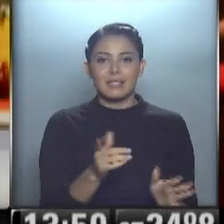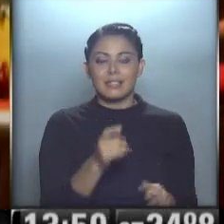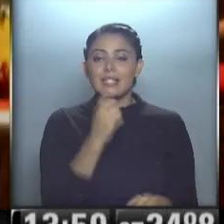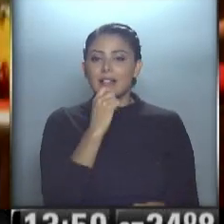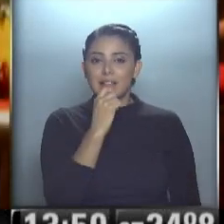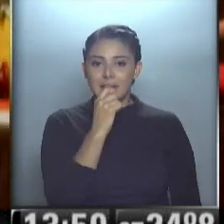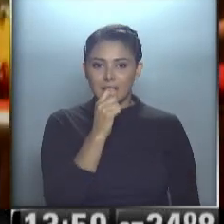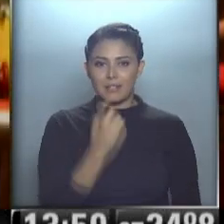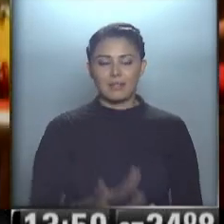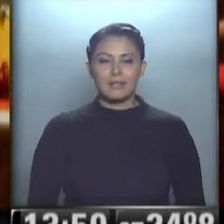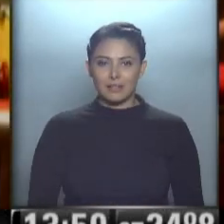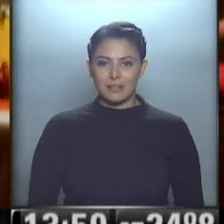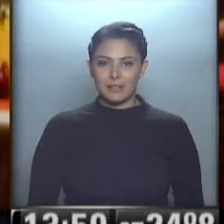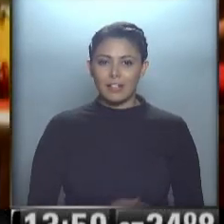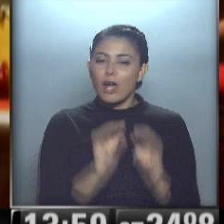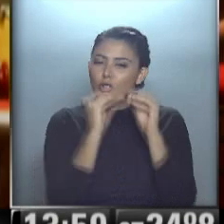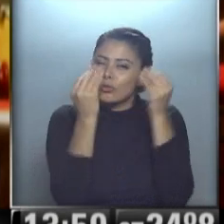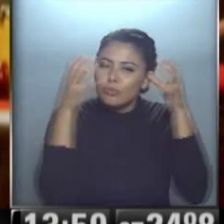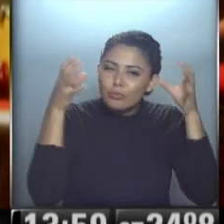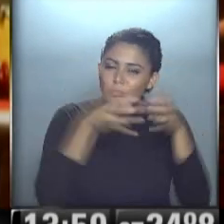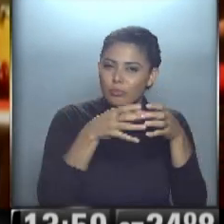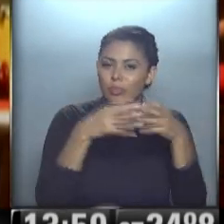encontramos ese núcleo,